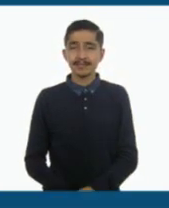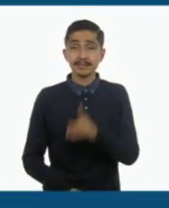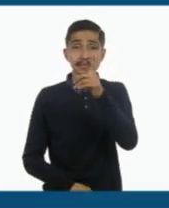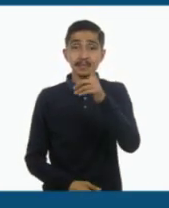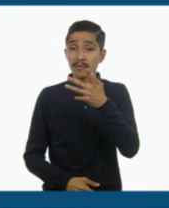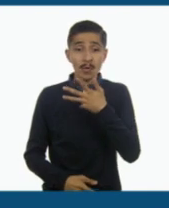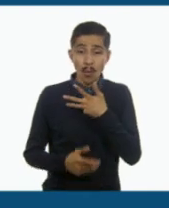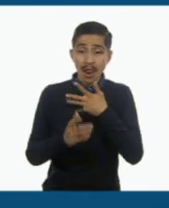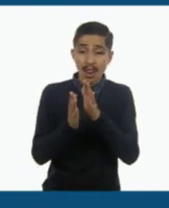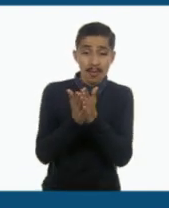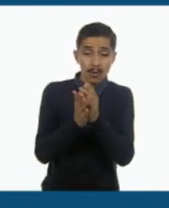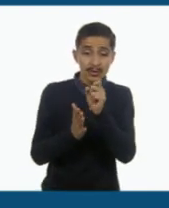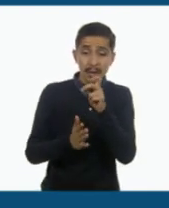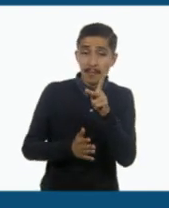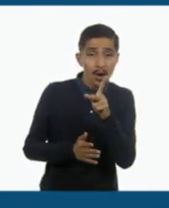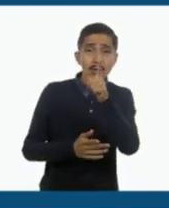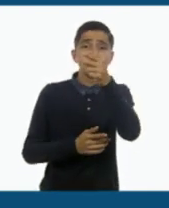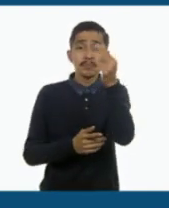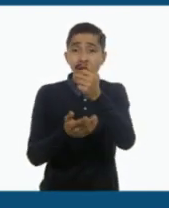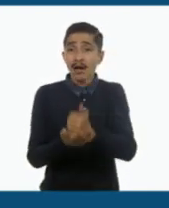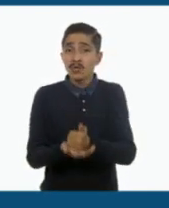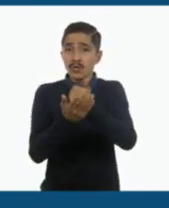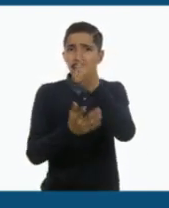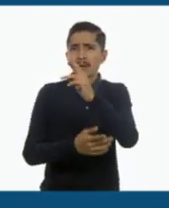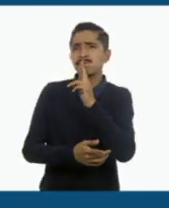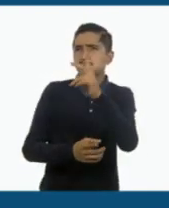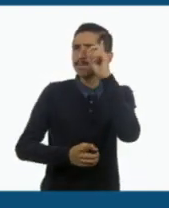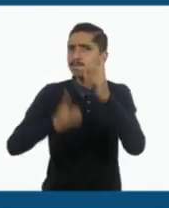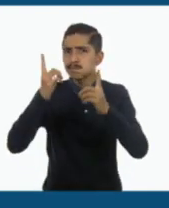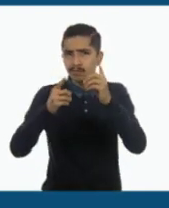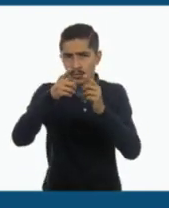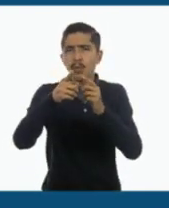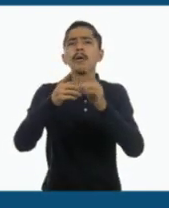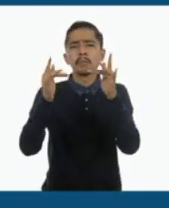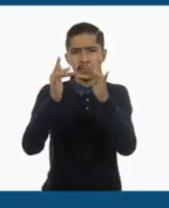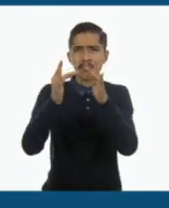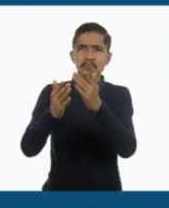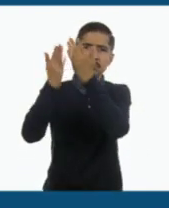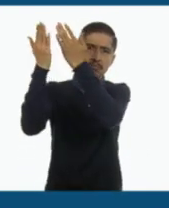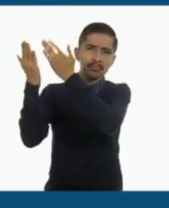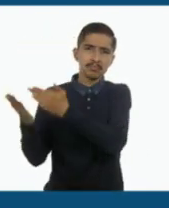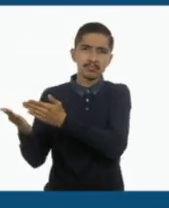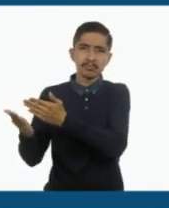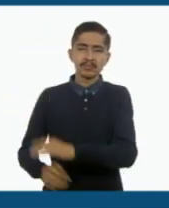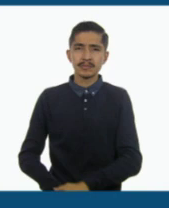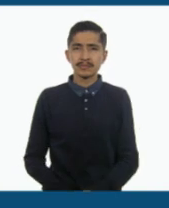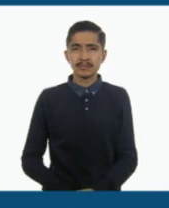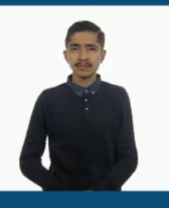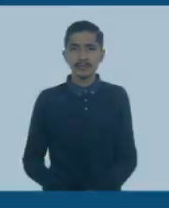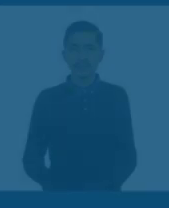Si no tienes el libro de texto o necesitas ayuda para responder tus dudas, contáctanos.